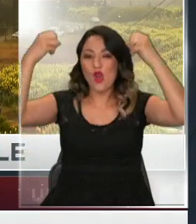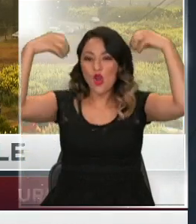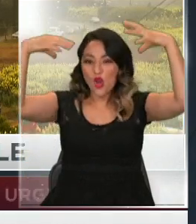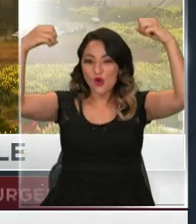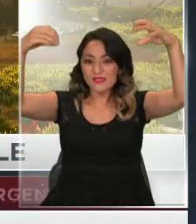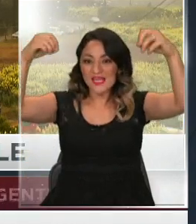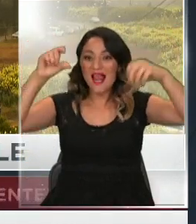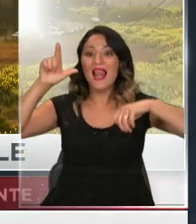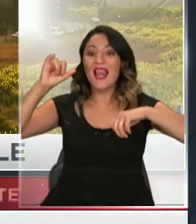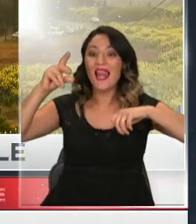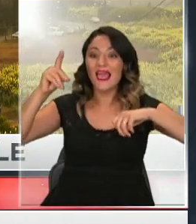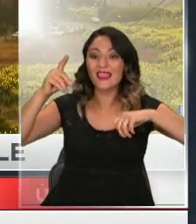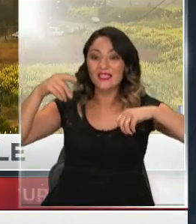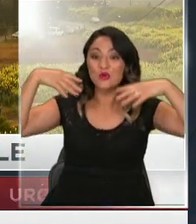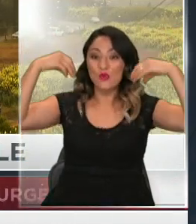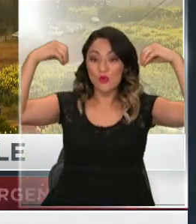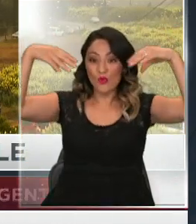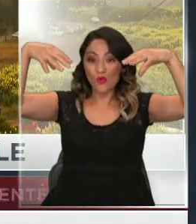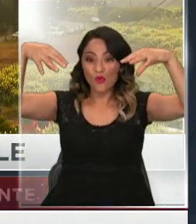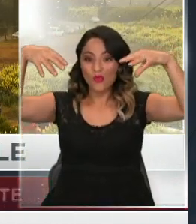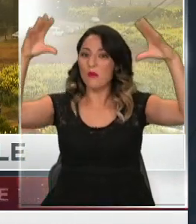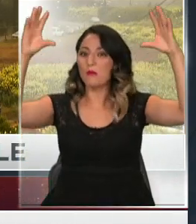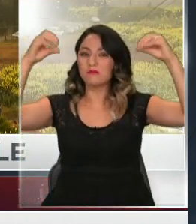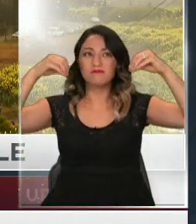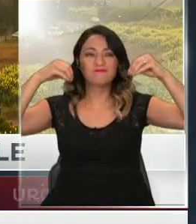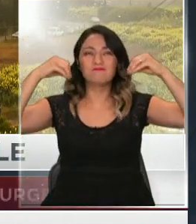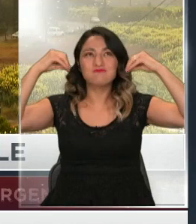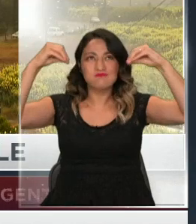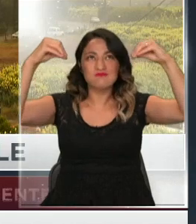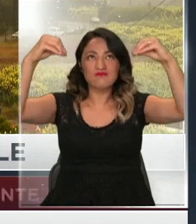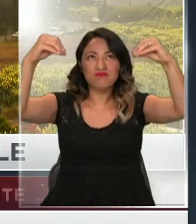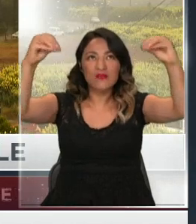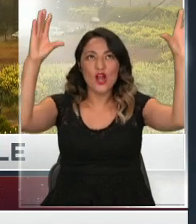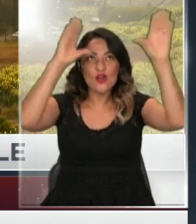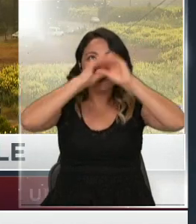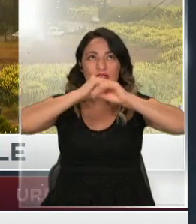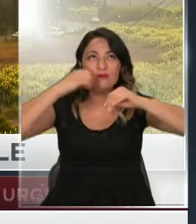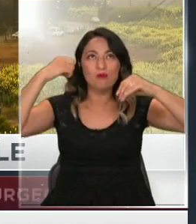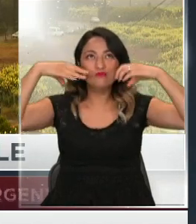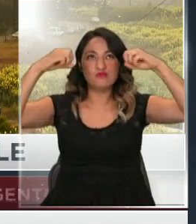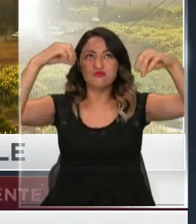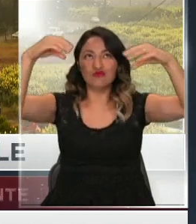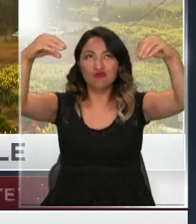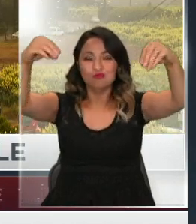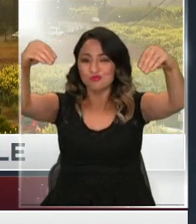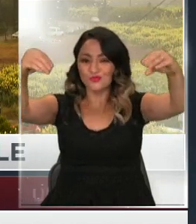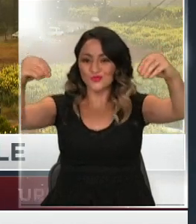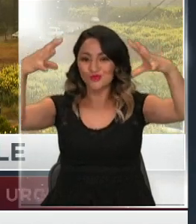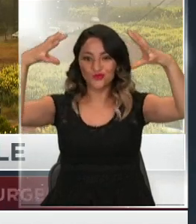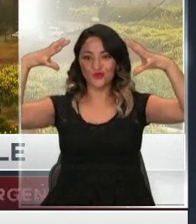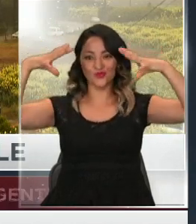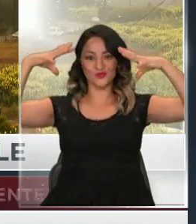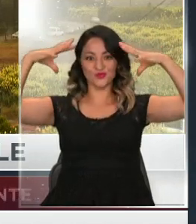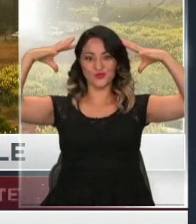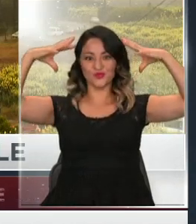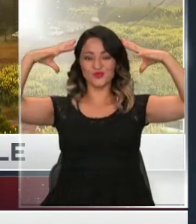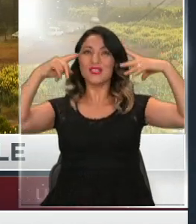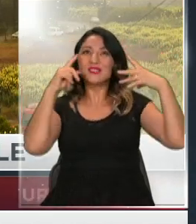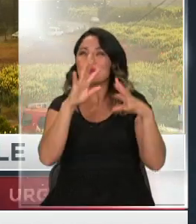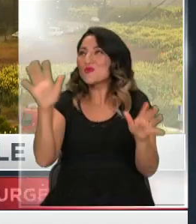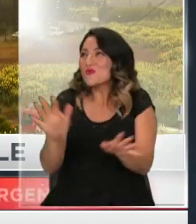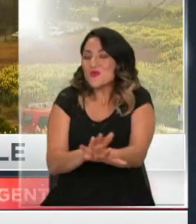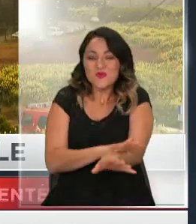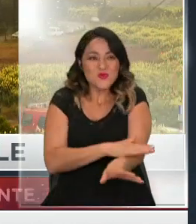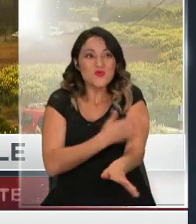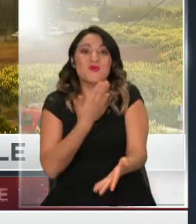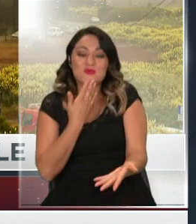Entonces tuvimos aquí una pensaron noche... ¿Pensaron en eso? Teníamos una noche de 6 minutos de infracción a las 9 de la mañana, ¿te fijas? Claro, y eso también eso es